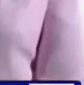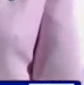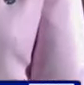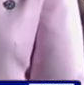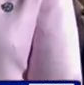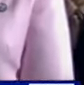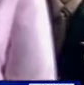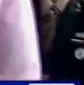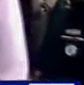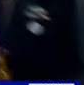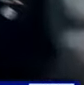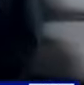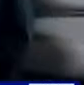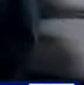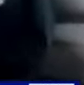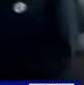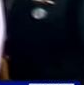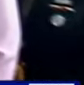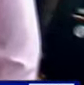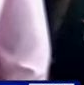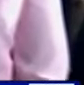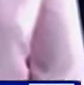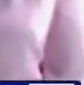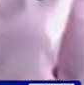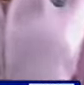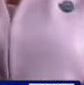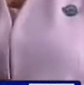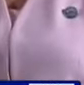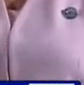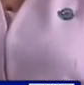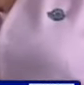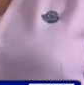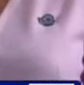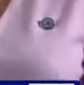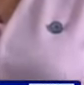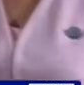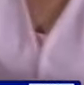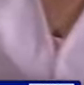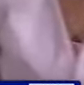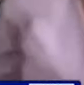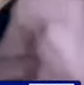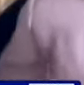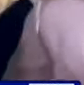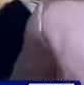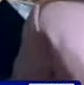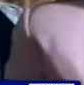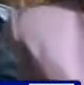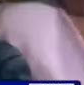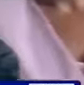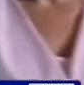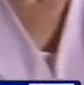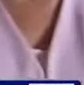que autoriza su propio incremento salarial. Tal noticia provocó una crisis en su gabinete.